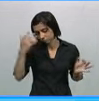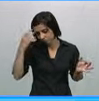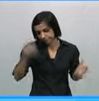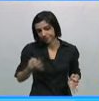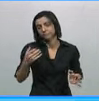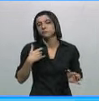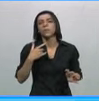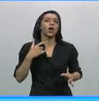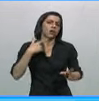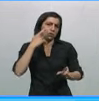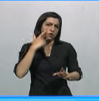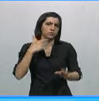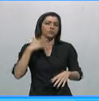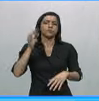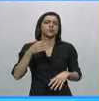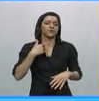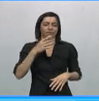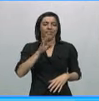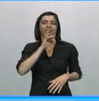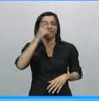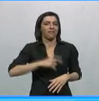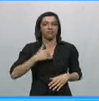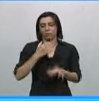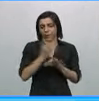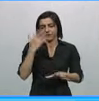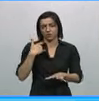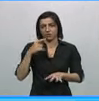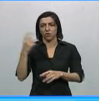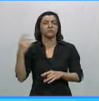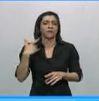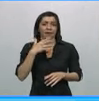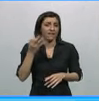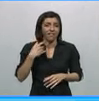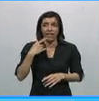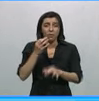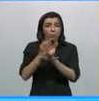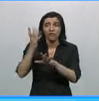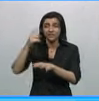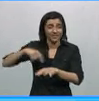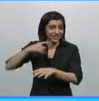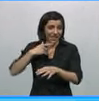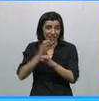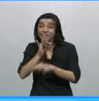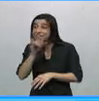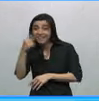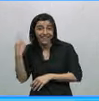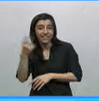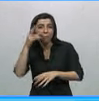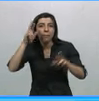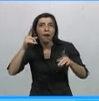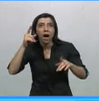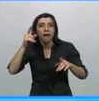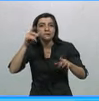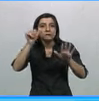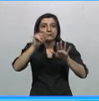mi profesión como técnico, no podés planificar. Más allá de 6 meses no podemos planificar nada. Claro. Realmente. Yo